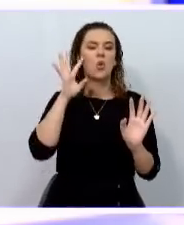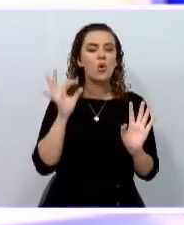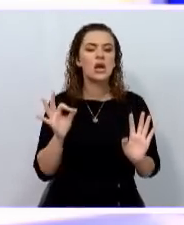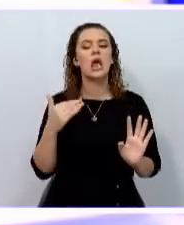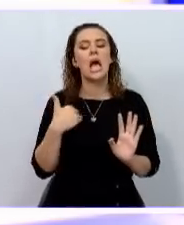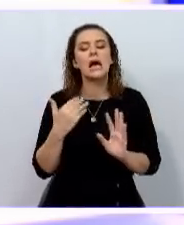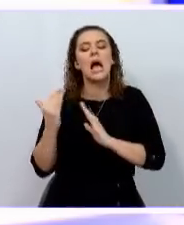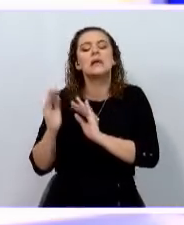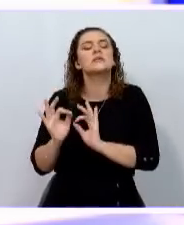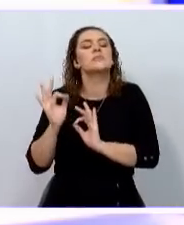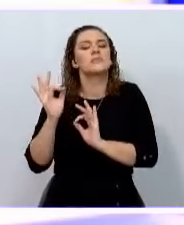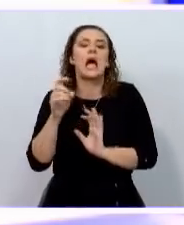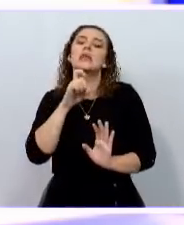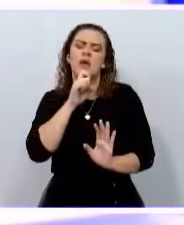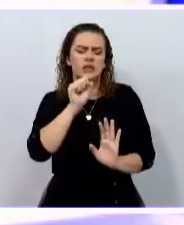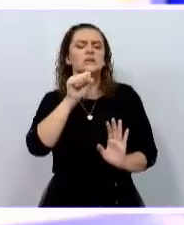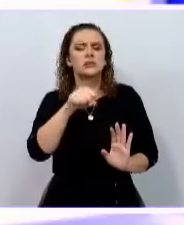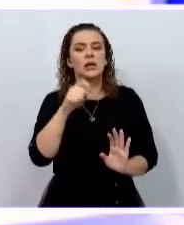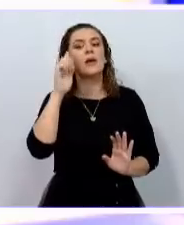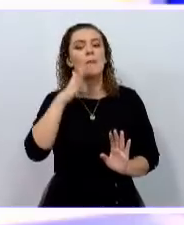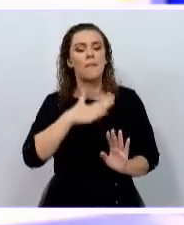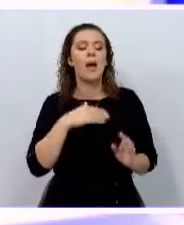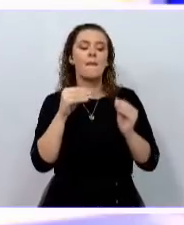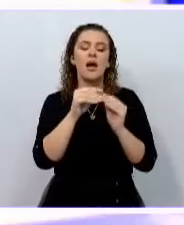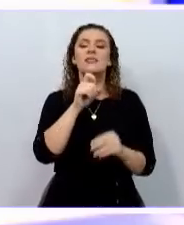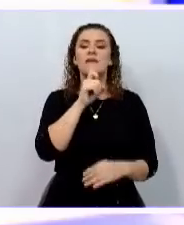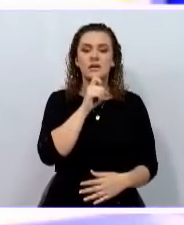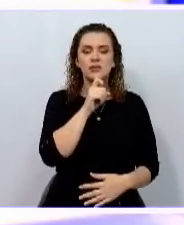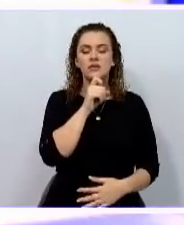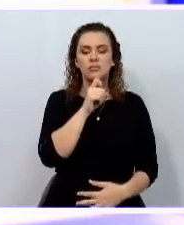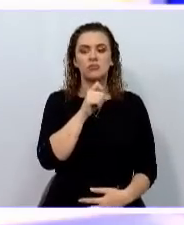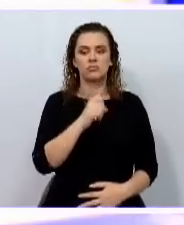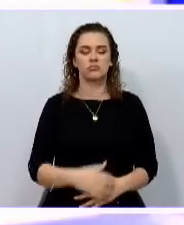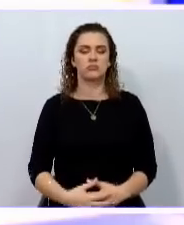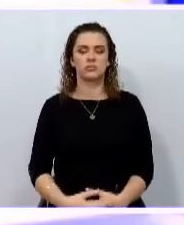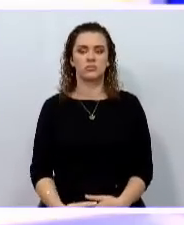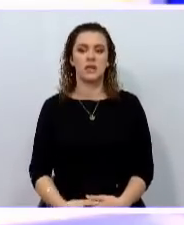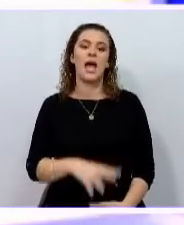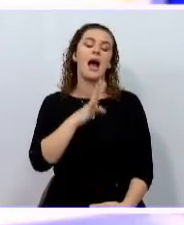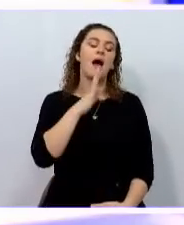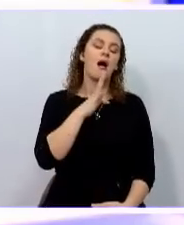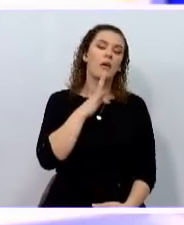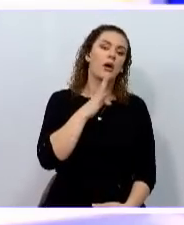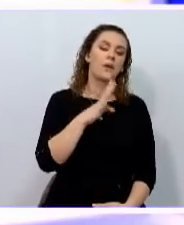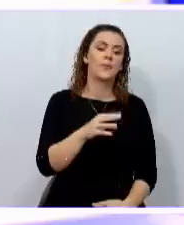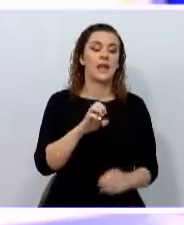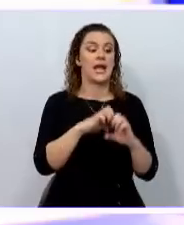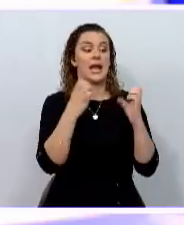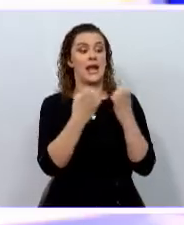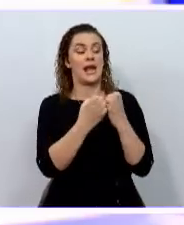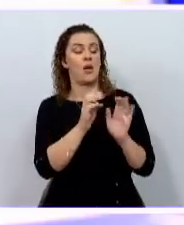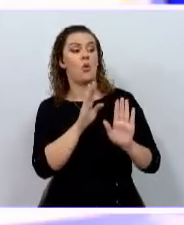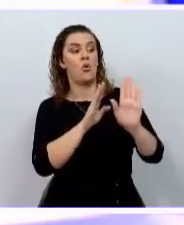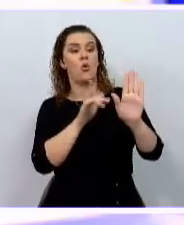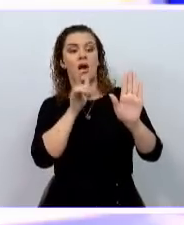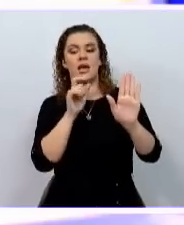hay esa luz de Esperanza Está muy difícil para mí es mucho más difícil hablar del equipo que está al